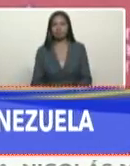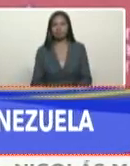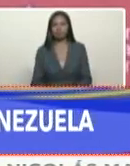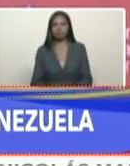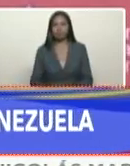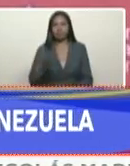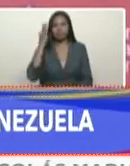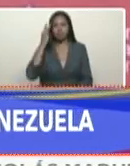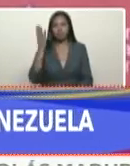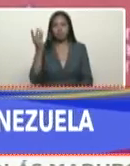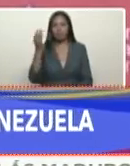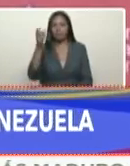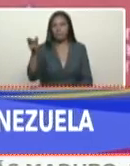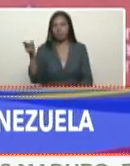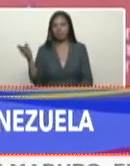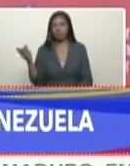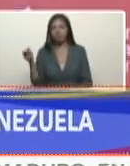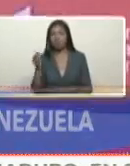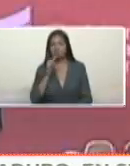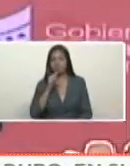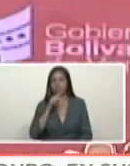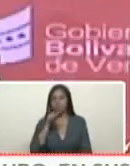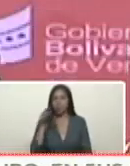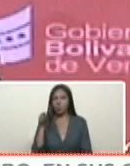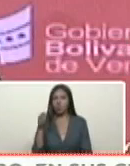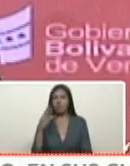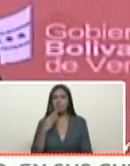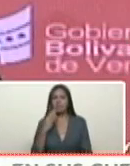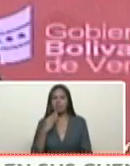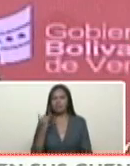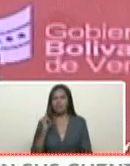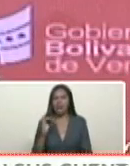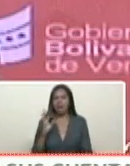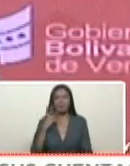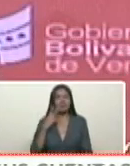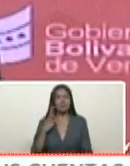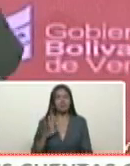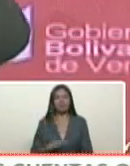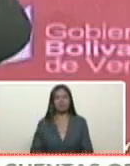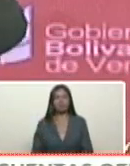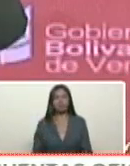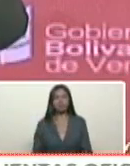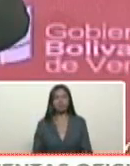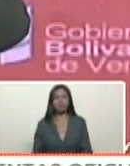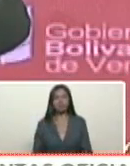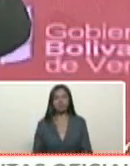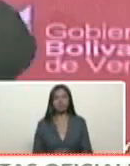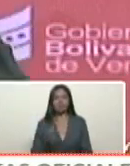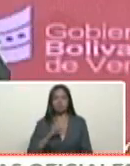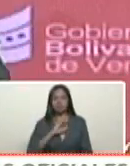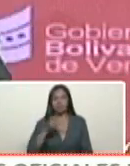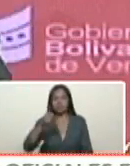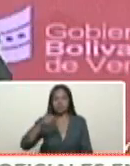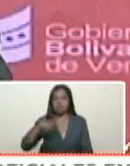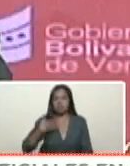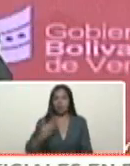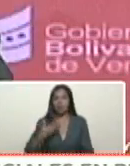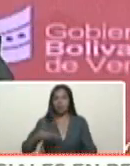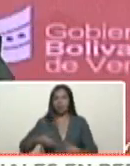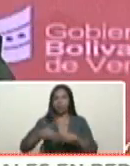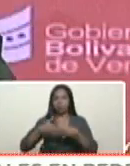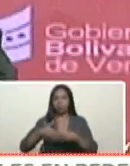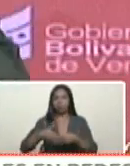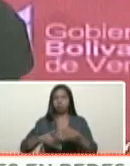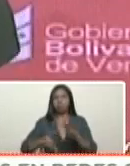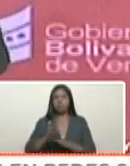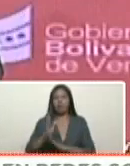Saber cuántos somos, dónde estamos, quiénes somos, qué experiencia tenemos. Y contar, ¿cuento contigo? Sí, pele por ahí la